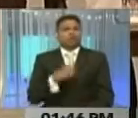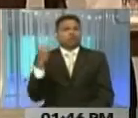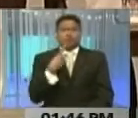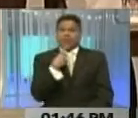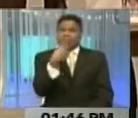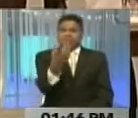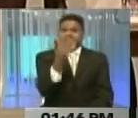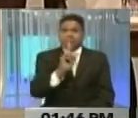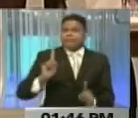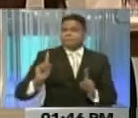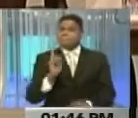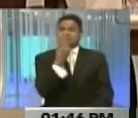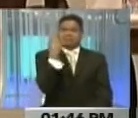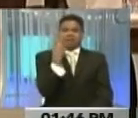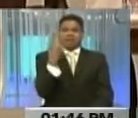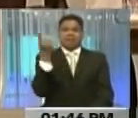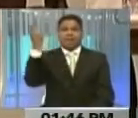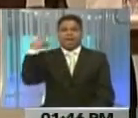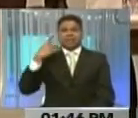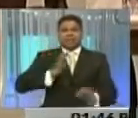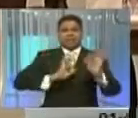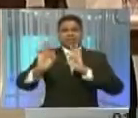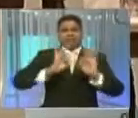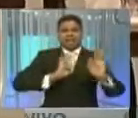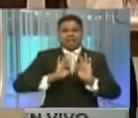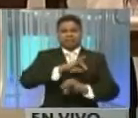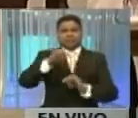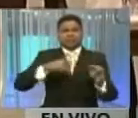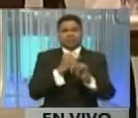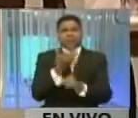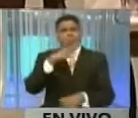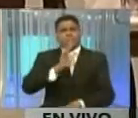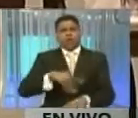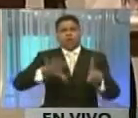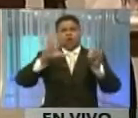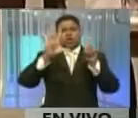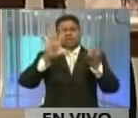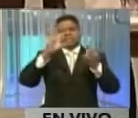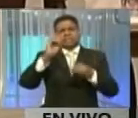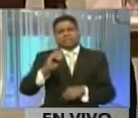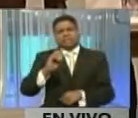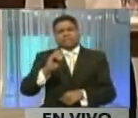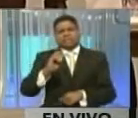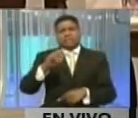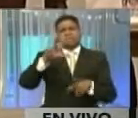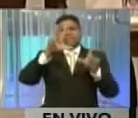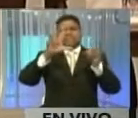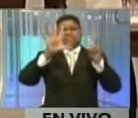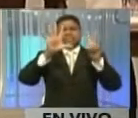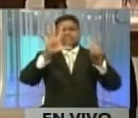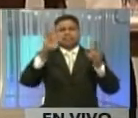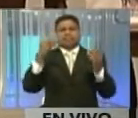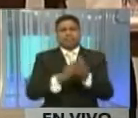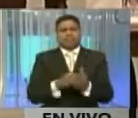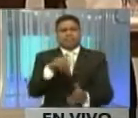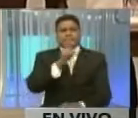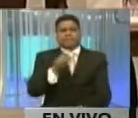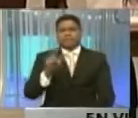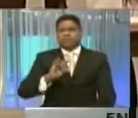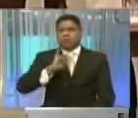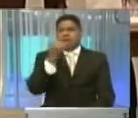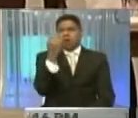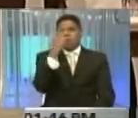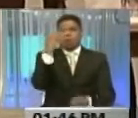la primera edición del Festival de Teatro de Caracas asistieron unas 60, 70 mil personas. Y la última edición que tuvimos en el